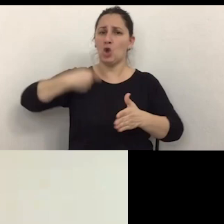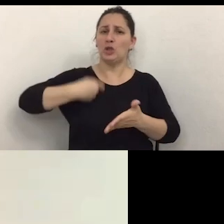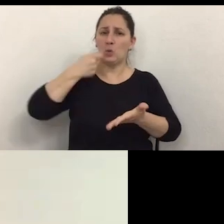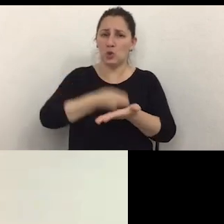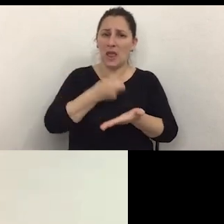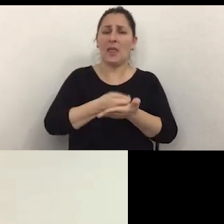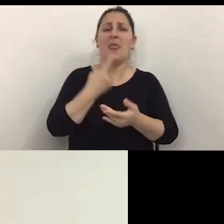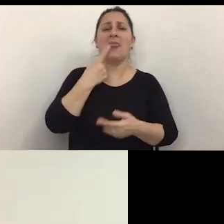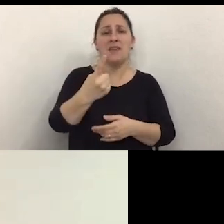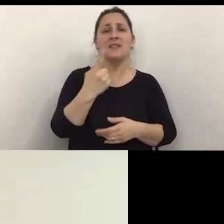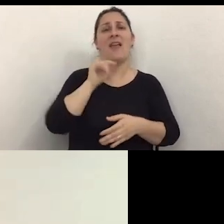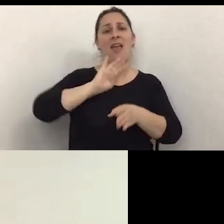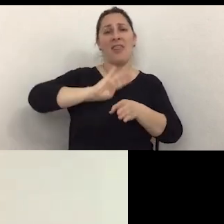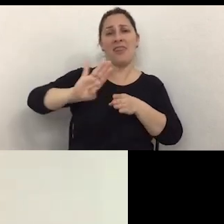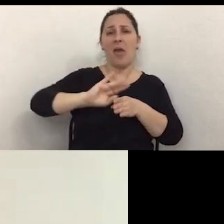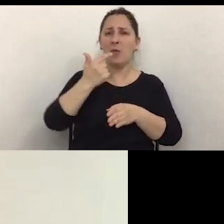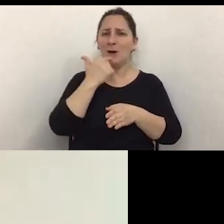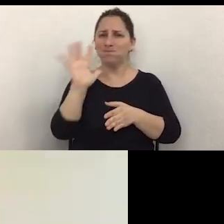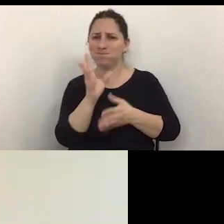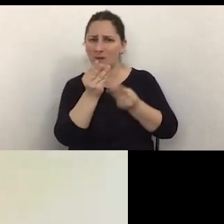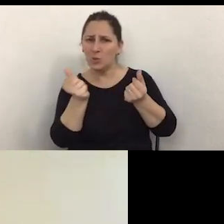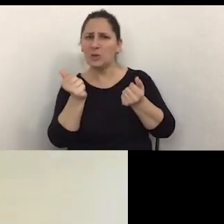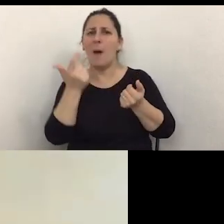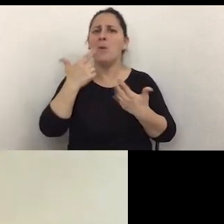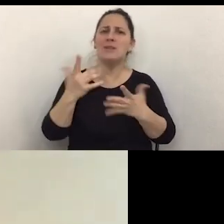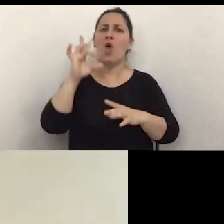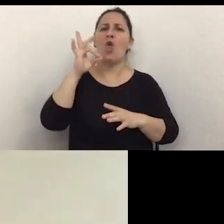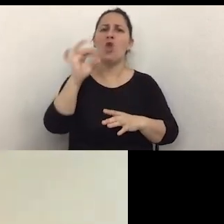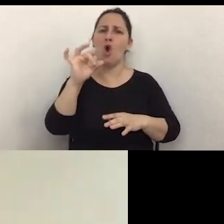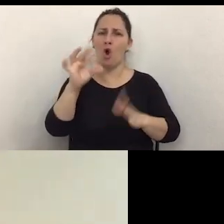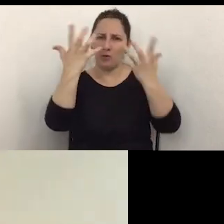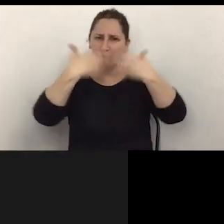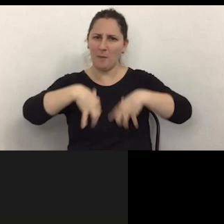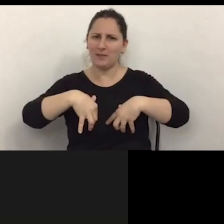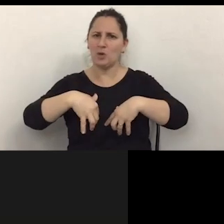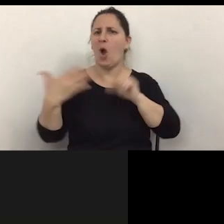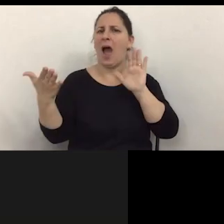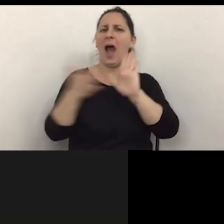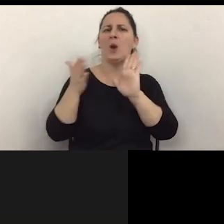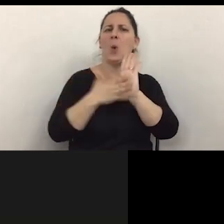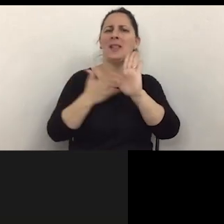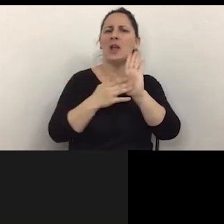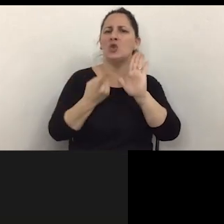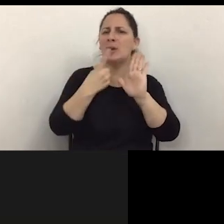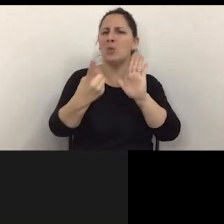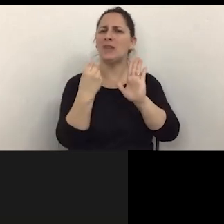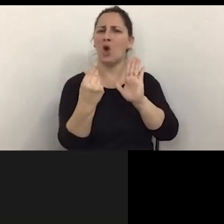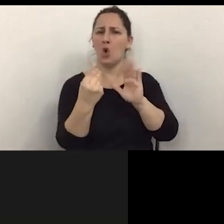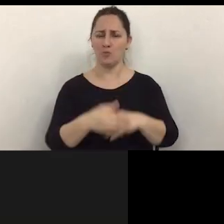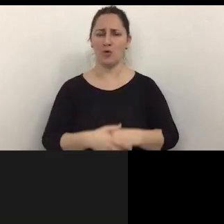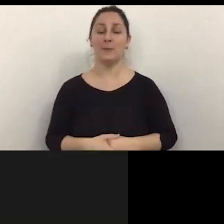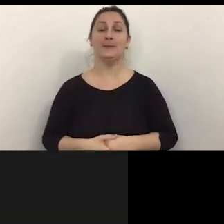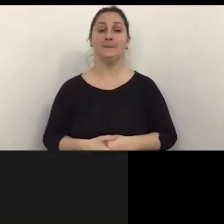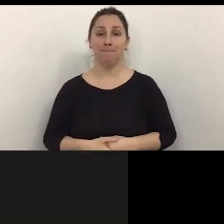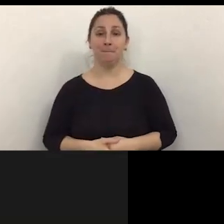se presume el dolo. ¿Cómo podemos argumentar esa respuesta? Bueno, es lo que yo más o menos traté de introducir